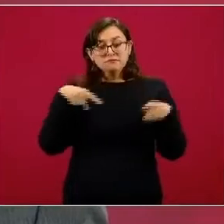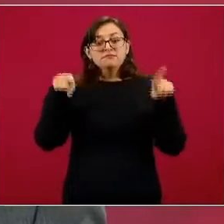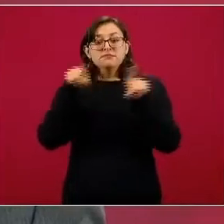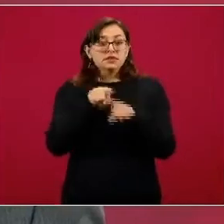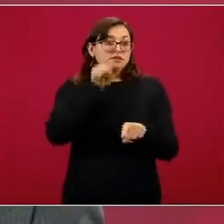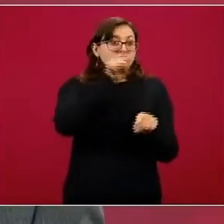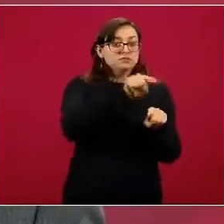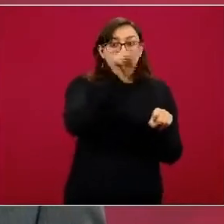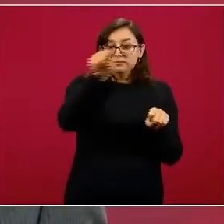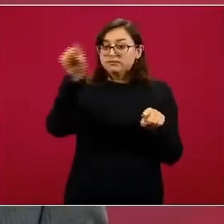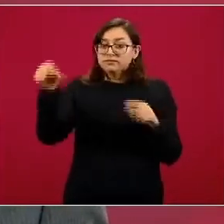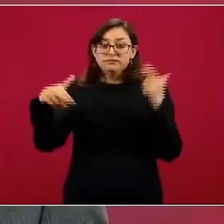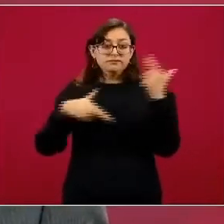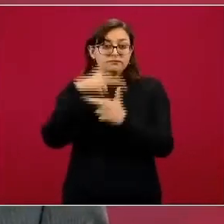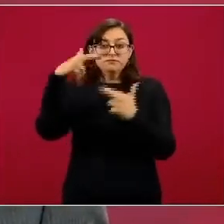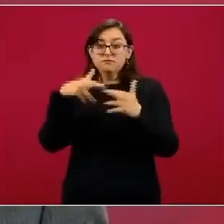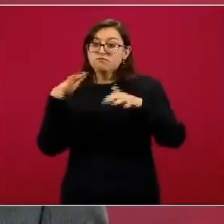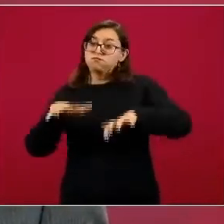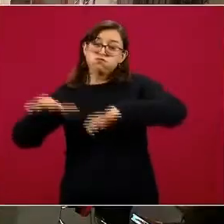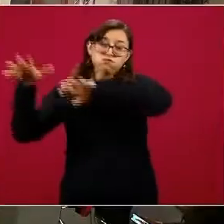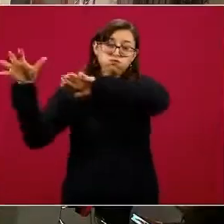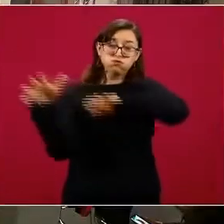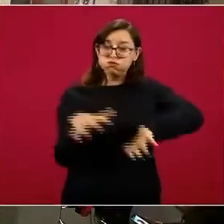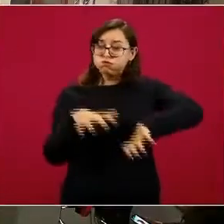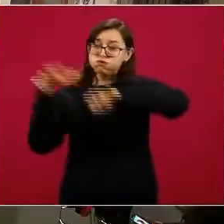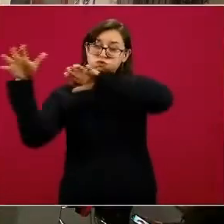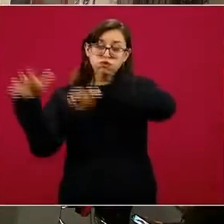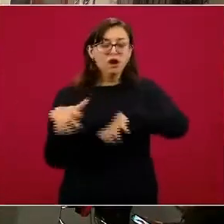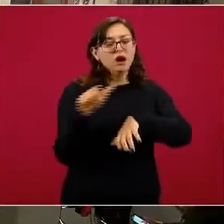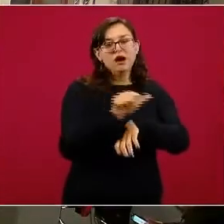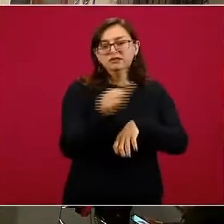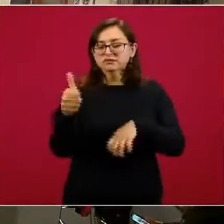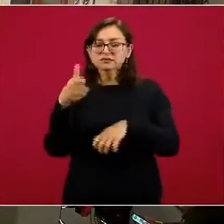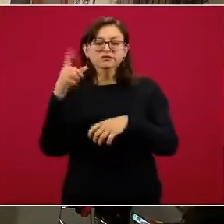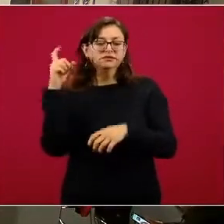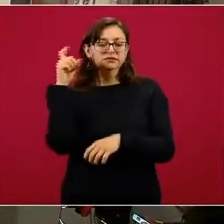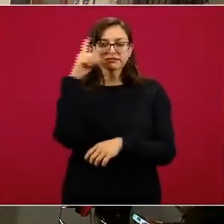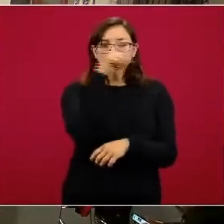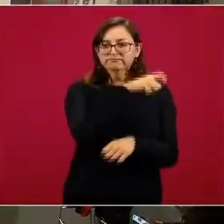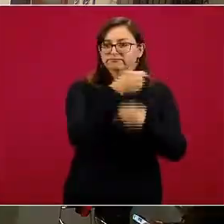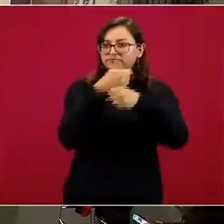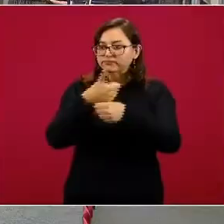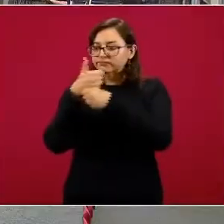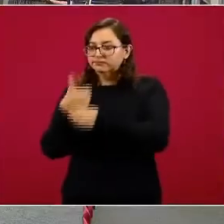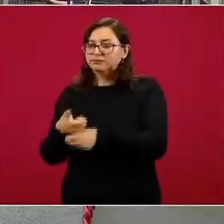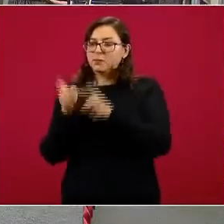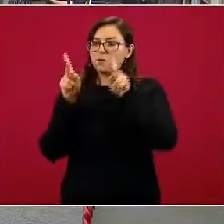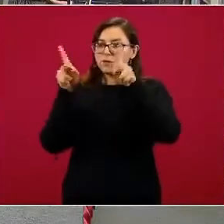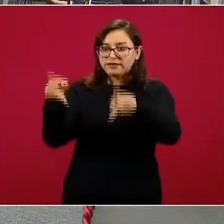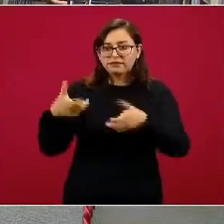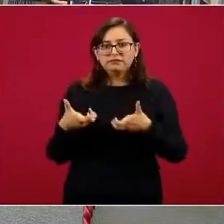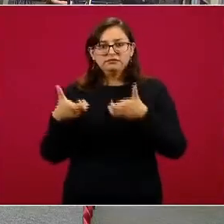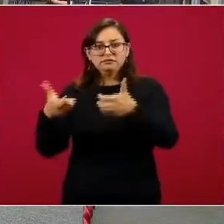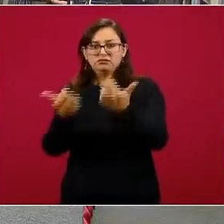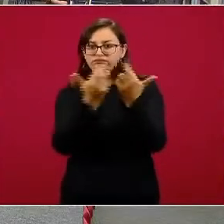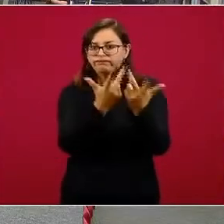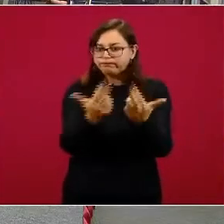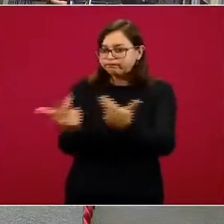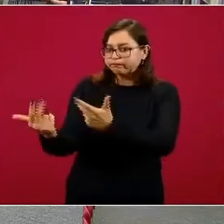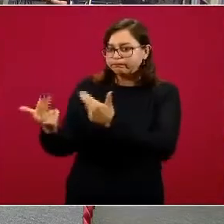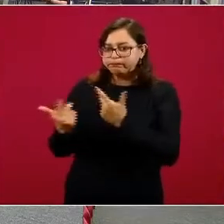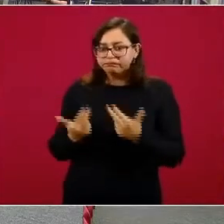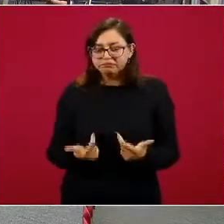regiones donde ocurrieron fuertes lluvias y otros fenómenos naturales que causaron estragos en carreteras y puentes, se